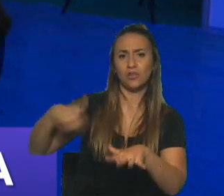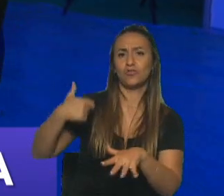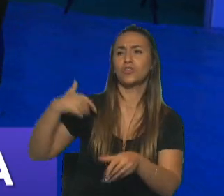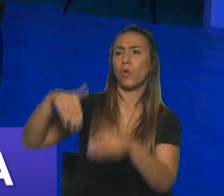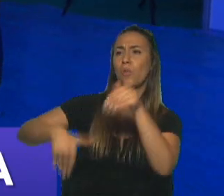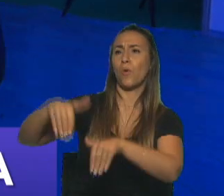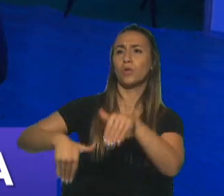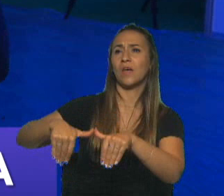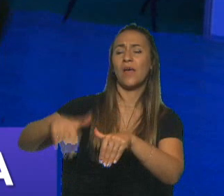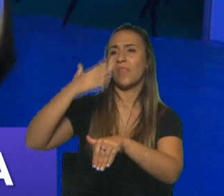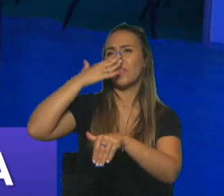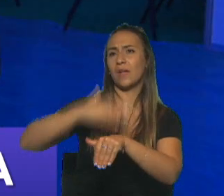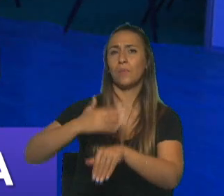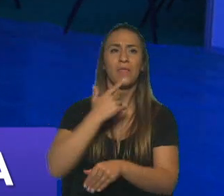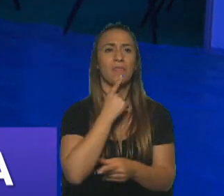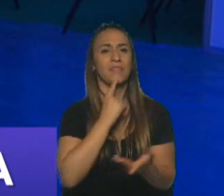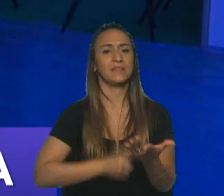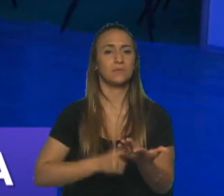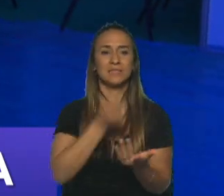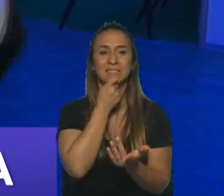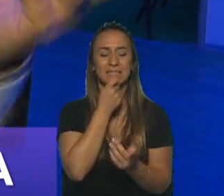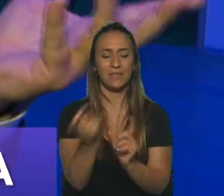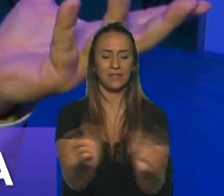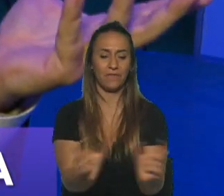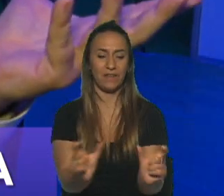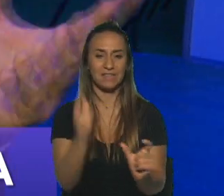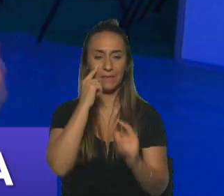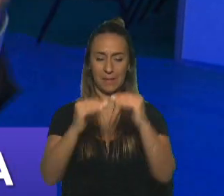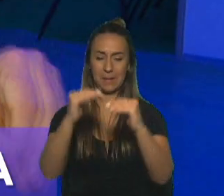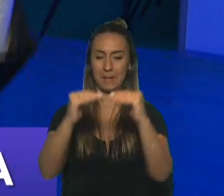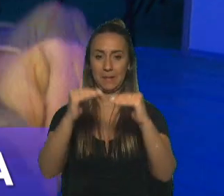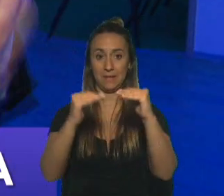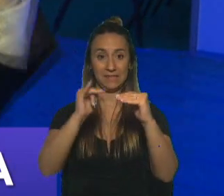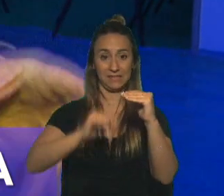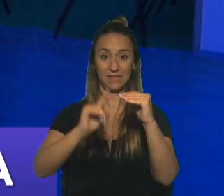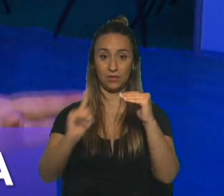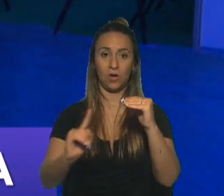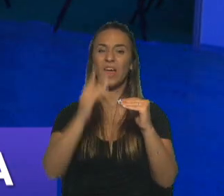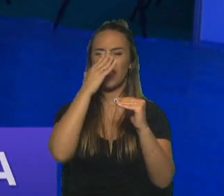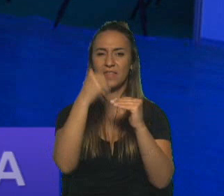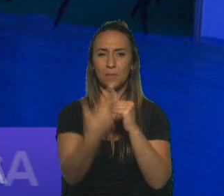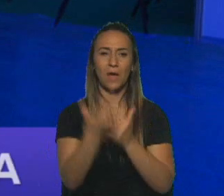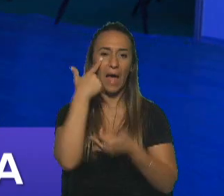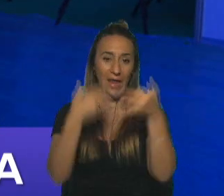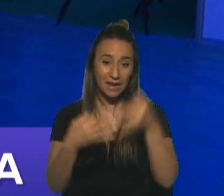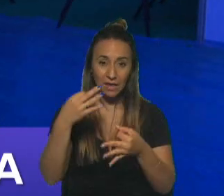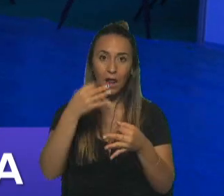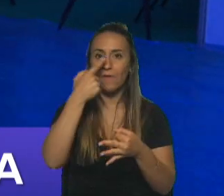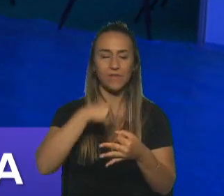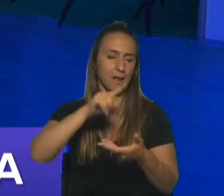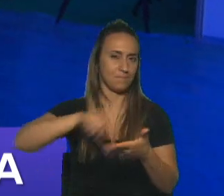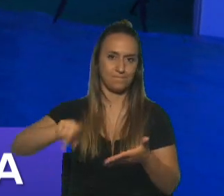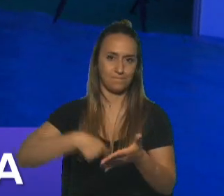decidir si la diferencia entre uno y otro era cercana a ese número, después sí analizar, pero bueno, esto quedó descartado. Y